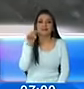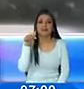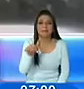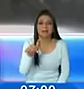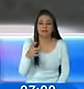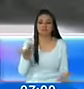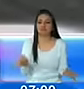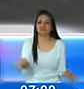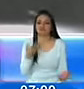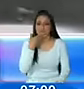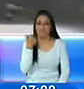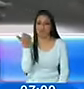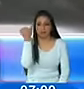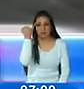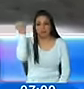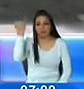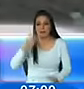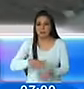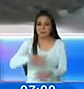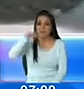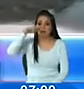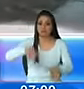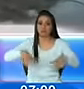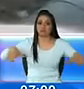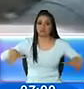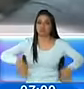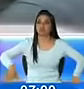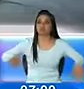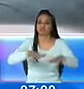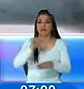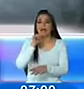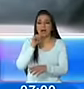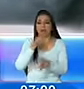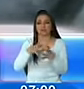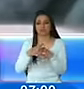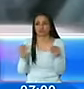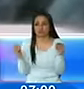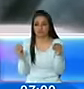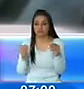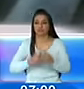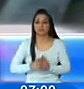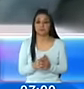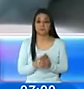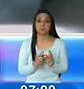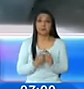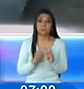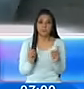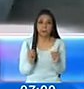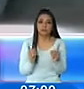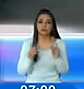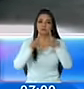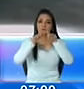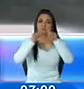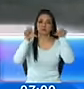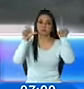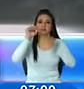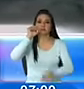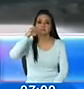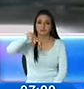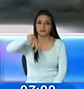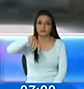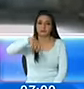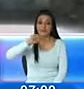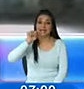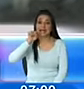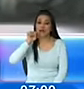entonces creemos que con eso corregimos todo lo que se estaba produciendo. Pero también la empresa Mafra Agua de Quito les da